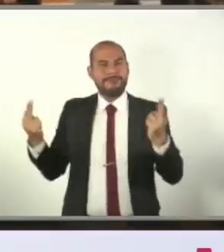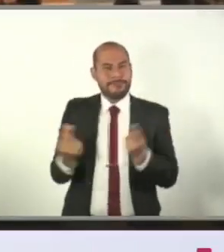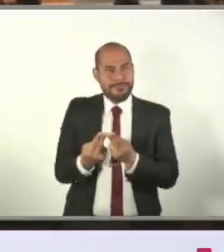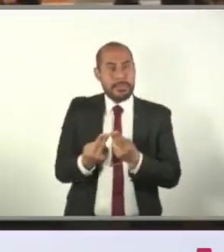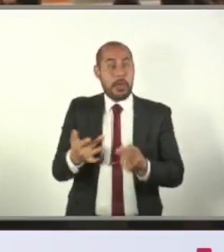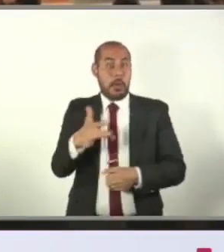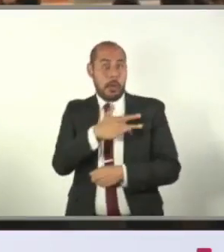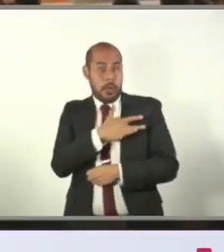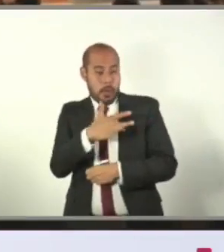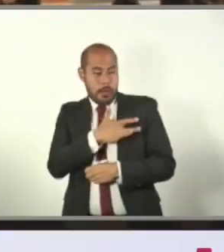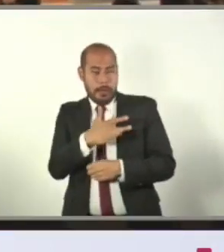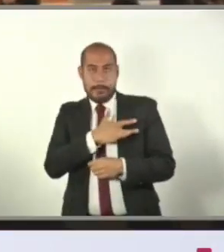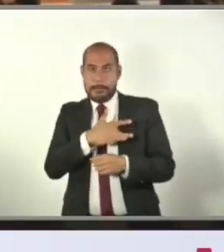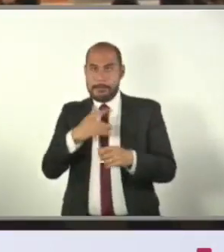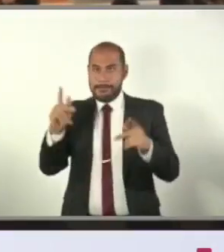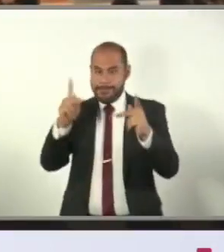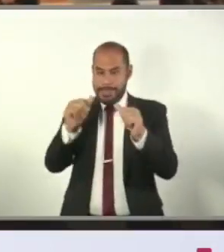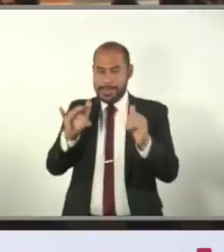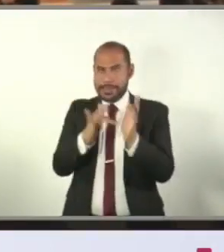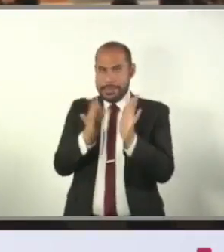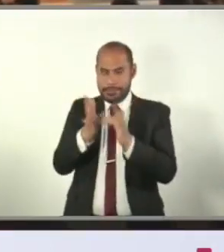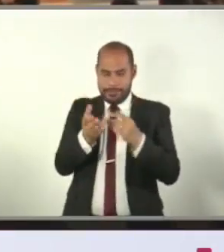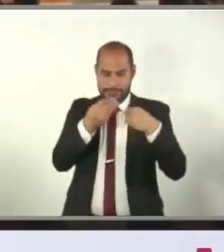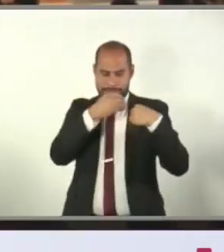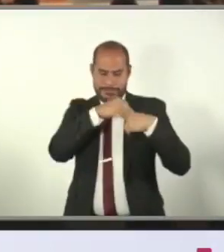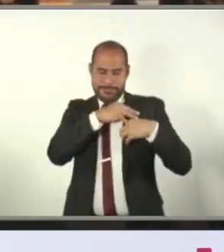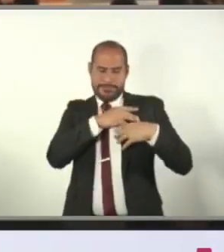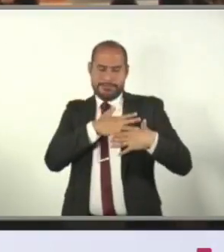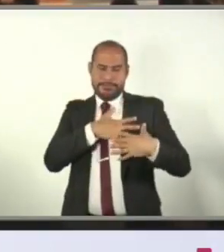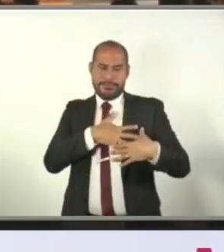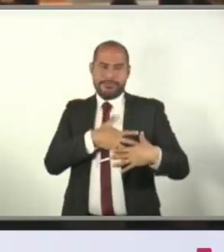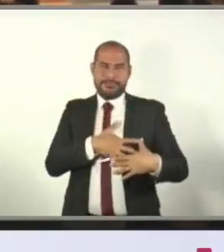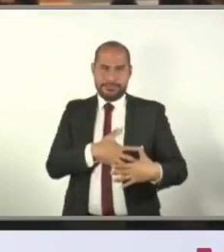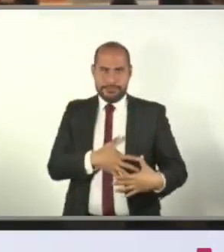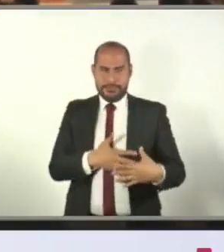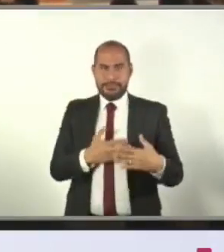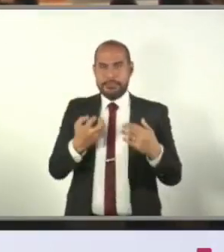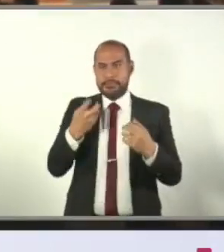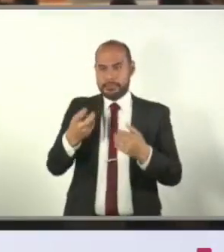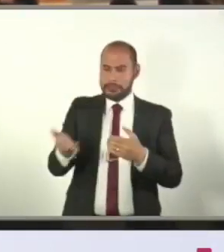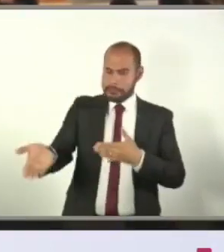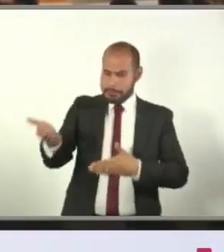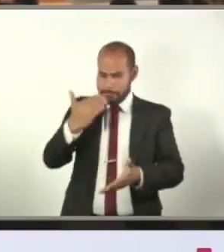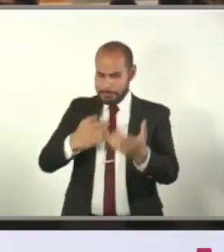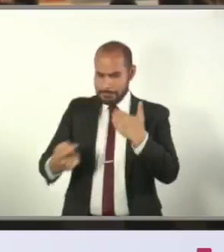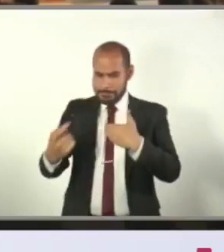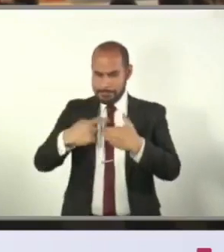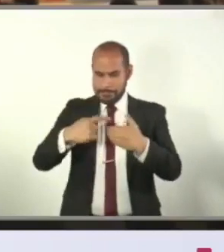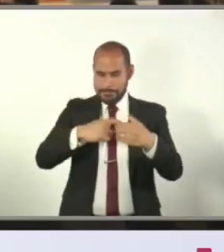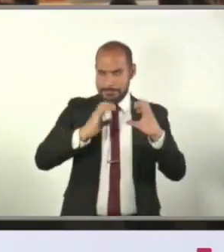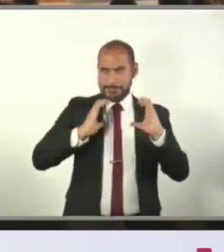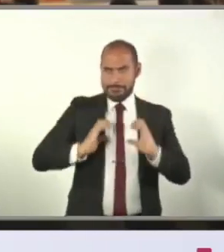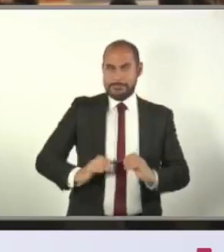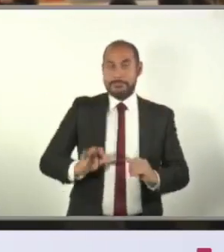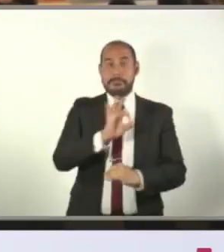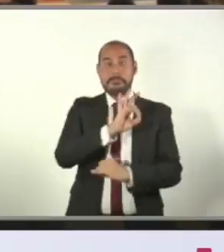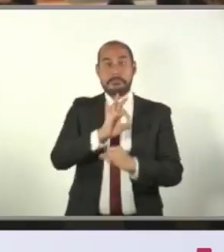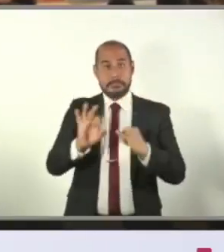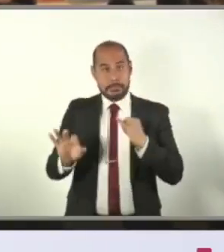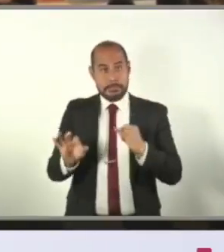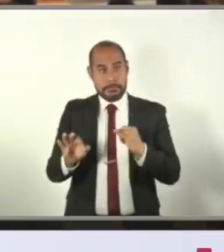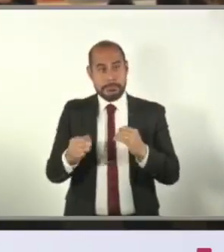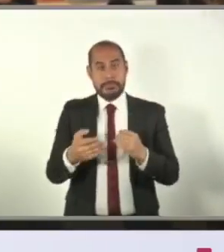corazones reine la paz de Cristo, esa paz a la que han sido llamados como miembros de un solo cuerpo. Finalmente,